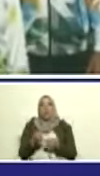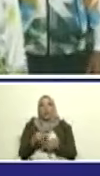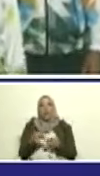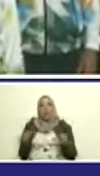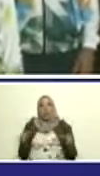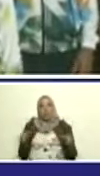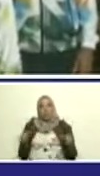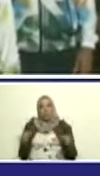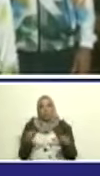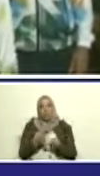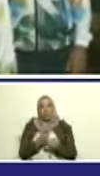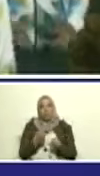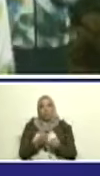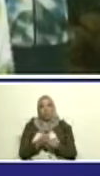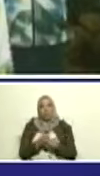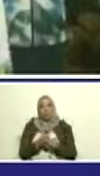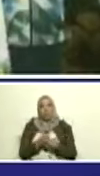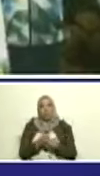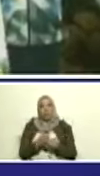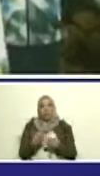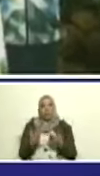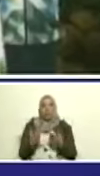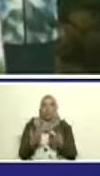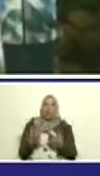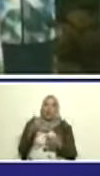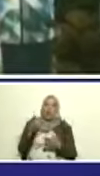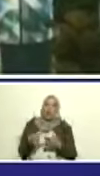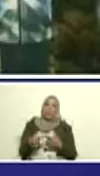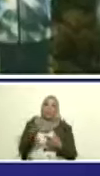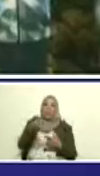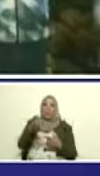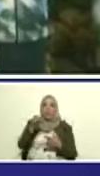Junco Carayaca, y con Alejandro Terán,